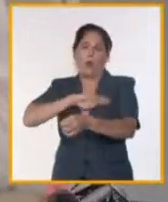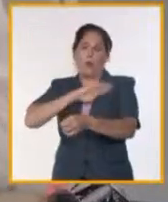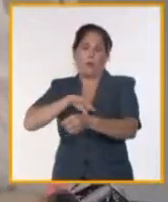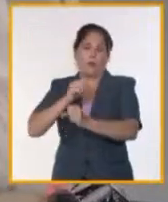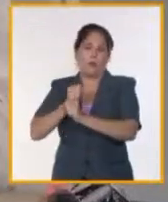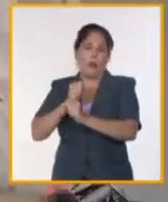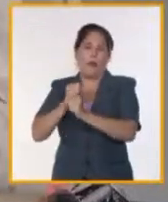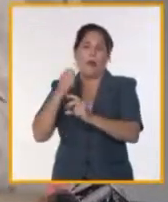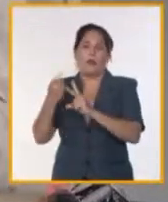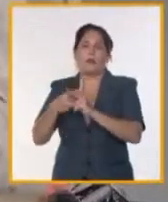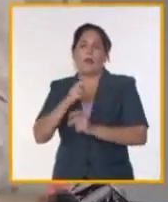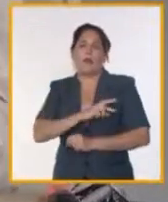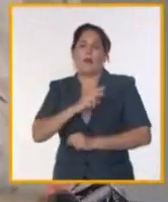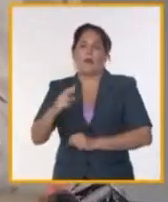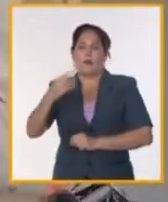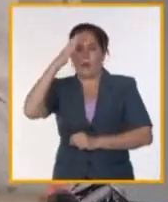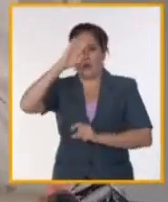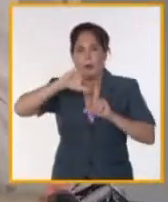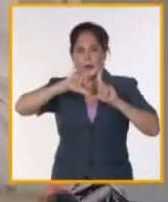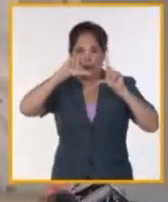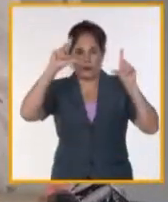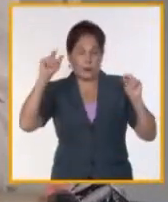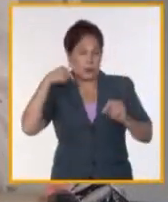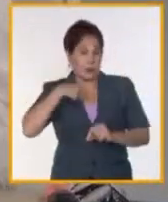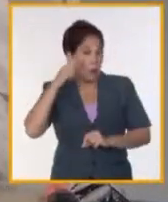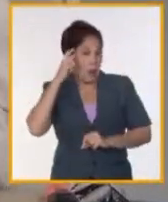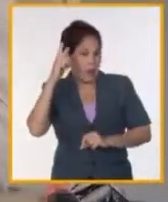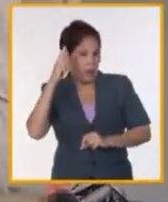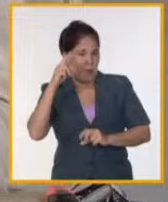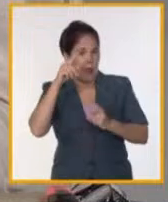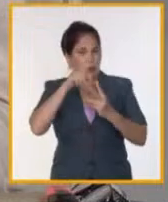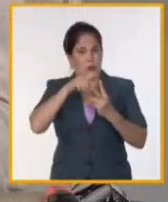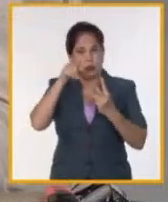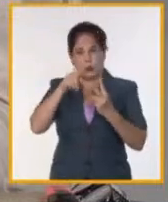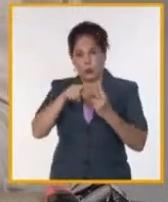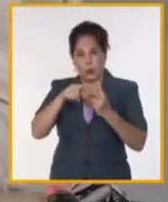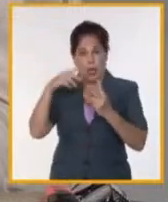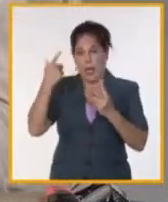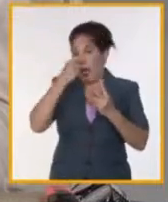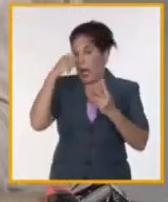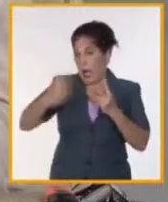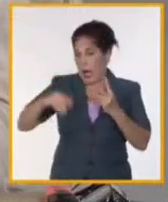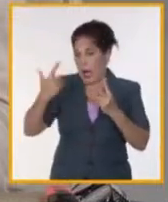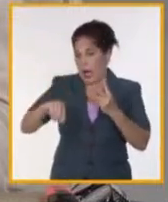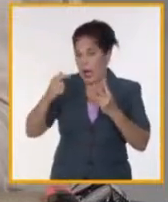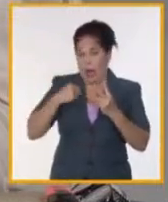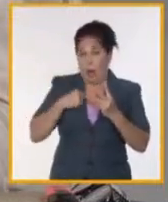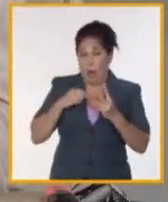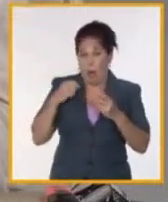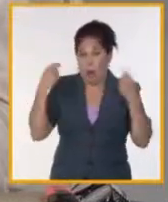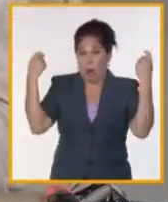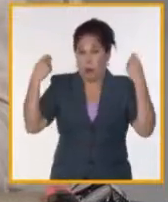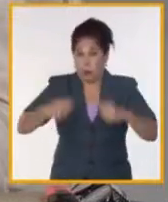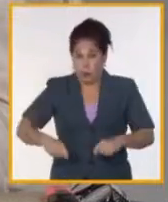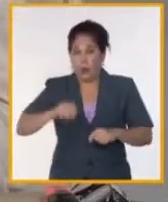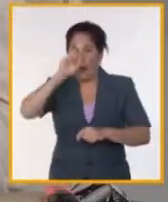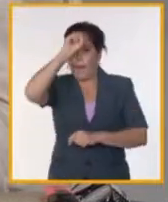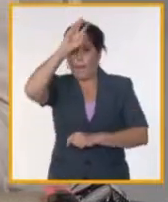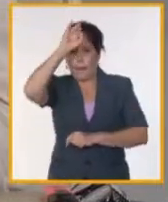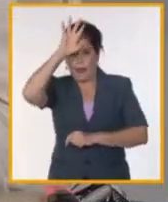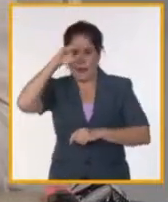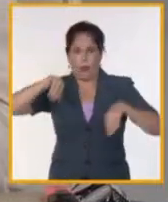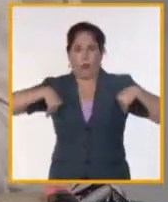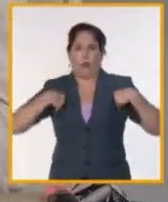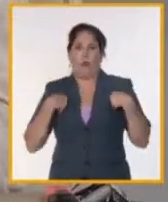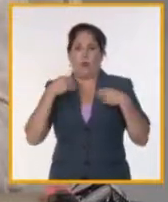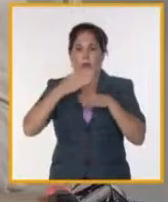más revolucionaria que ha habido en Cuba. Voy a recordar dos casos. La primera rebelión de esclavos que hubo en Cuba ocurrió por mineros en la mina del cobre en Santiago